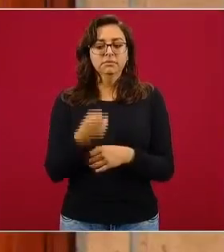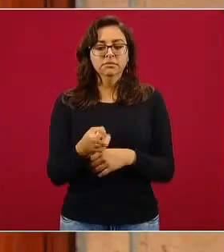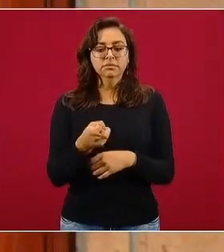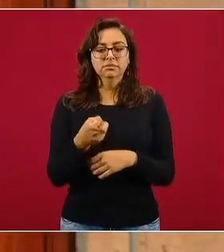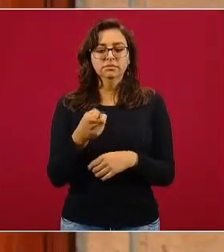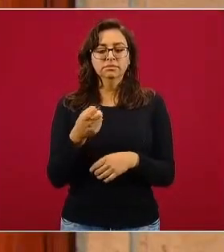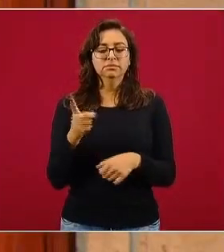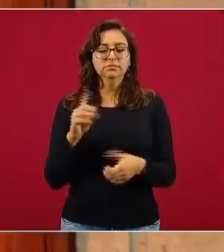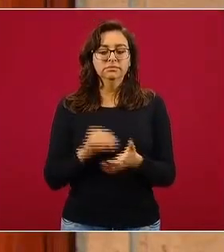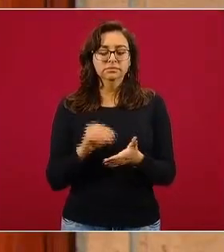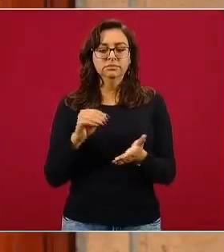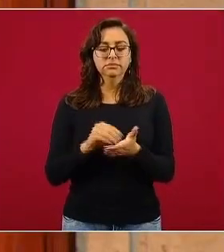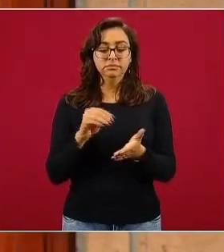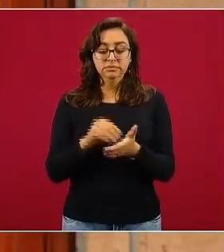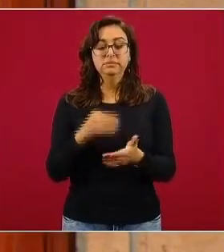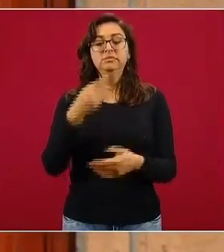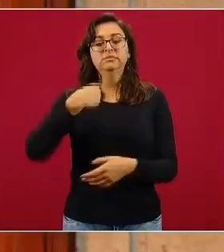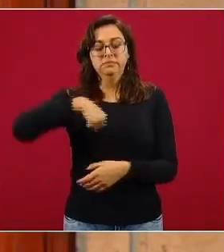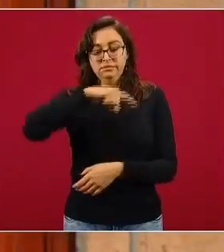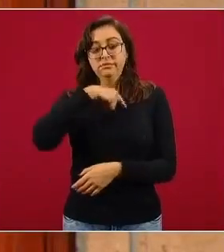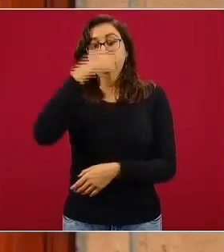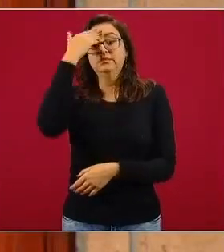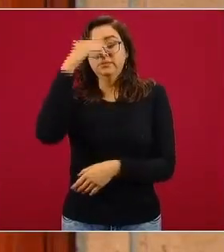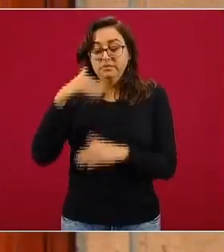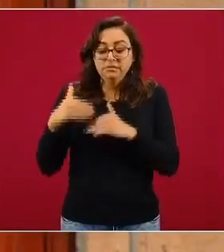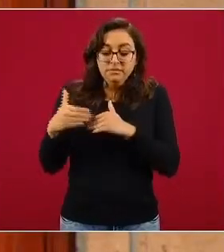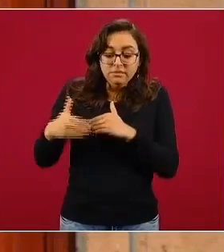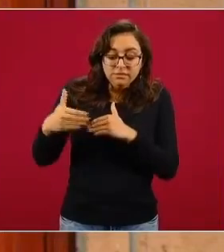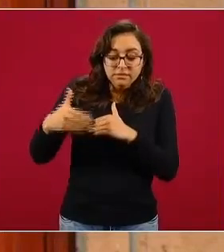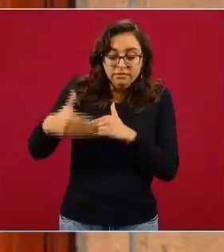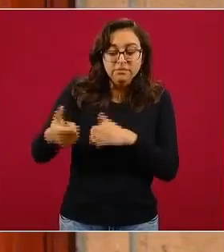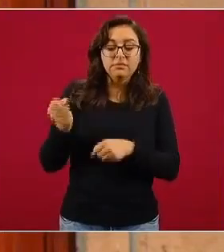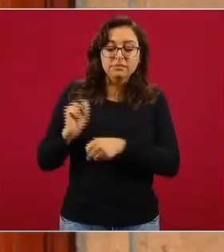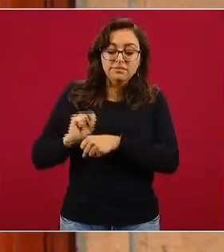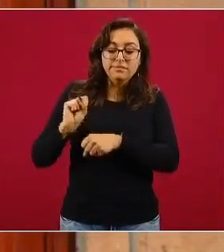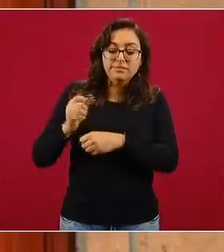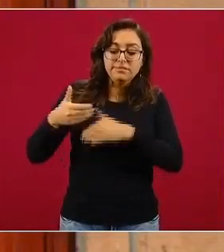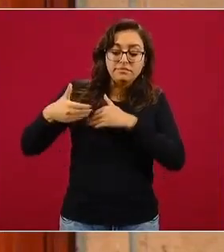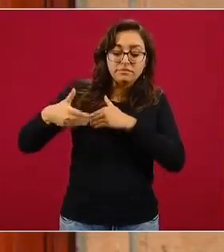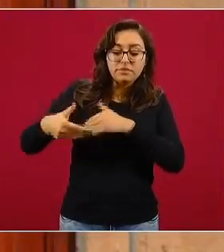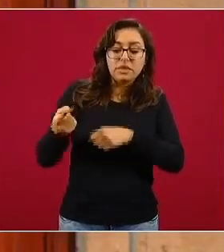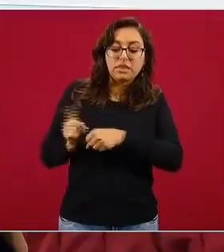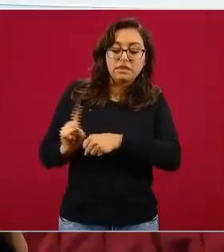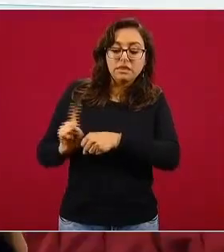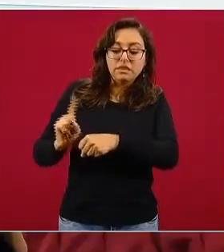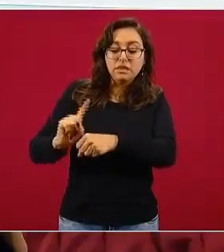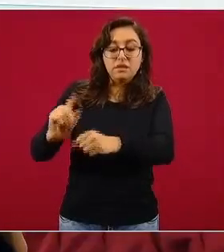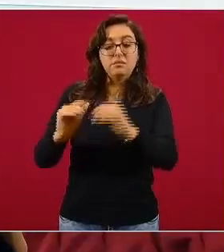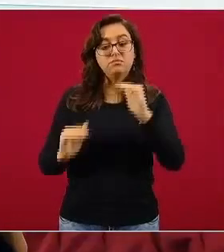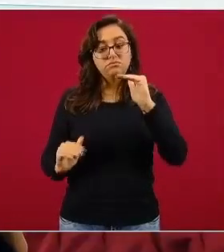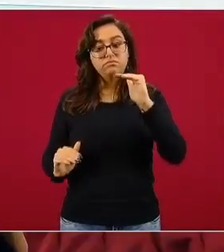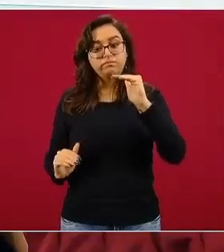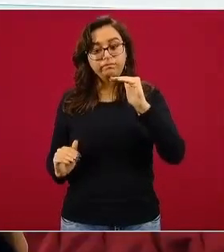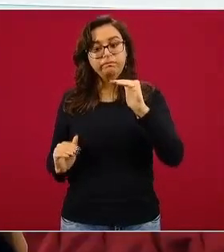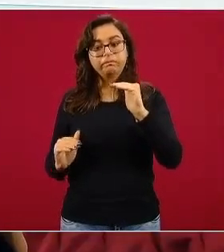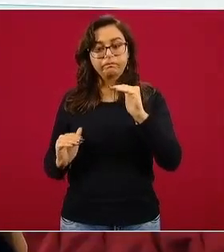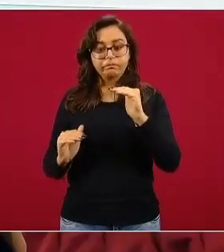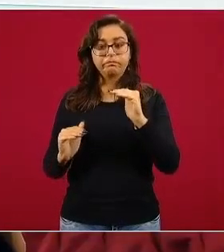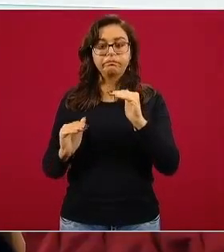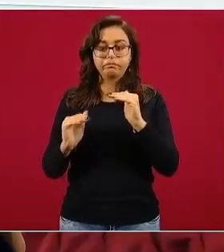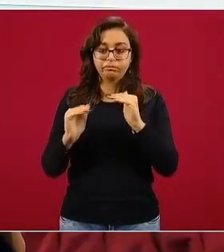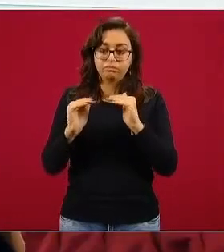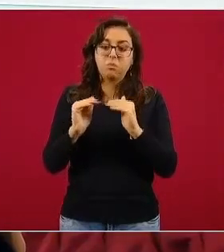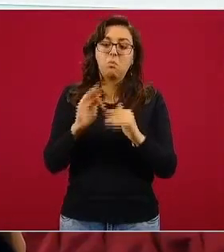aunque sabemos que muy probablemente la reducción, en la medida que pasen los siguientes días de esta semana, de seguro y va también